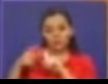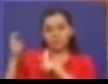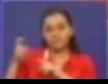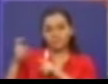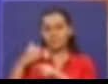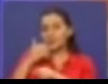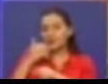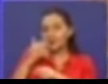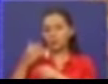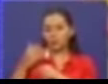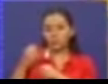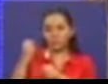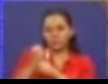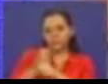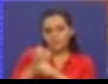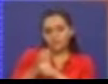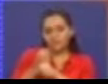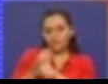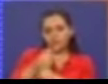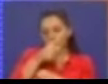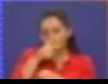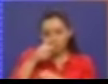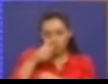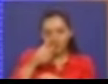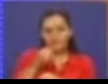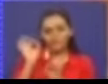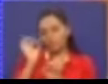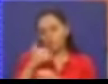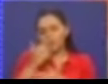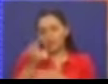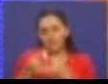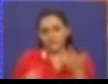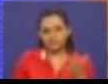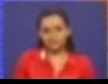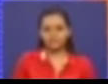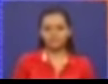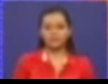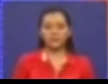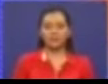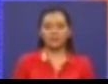que hacer ciertas operaciones para combatir narcotráfico, etc.